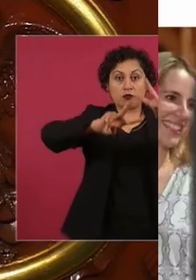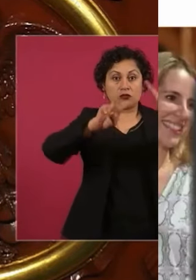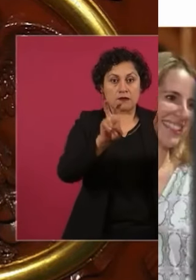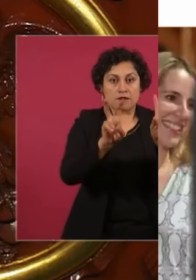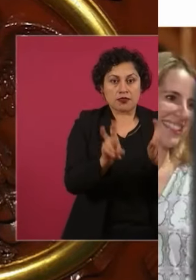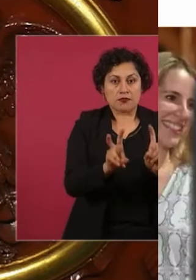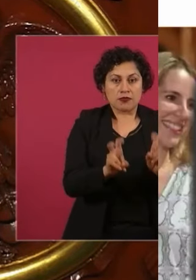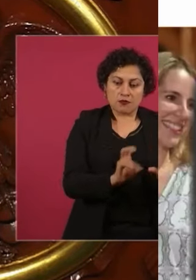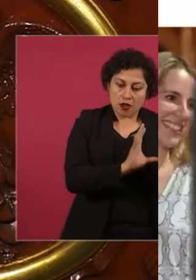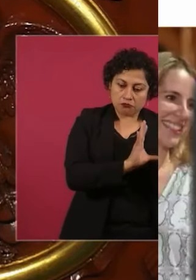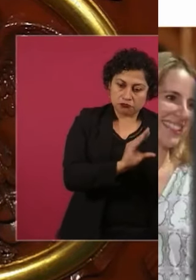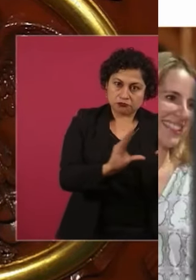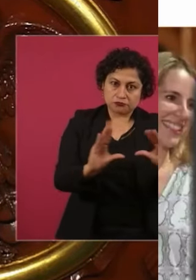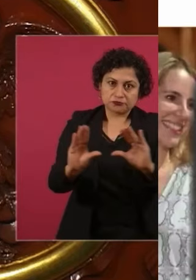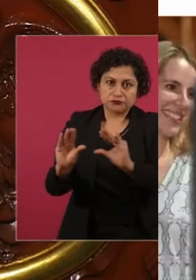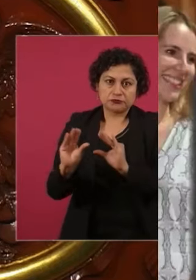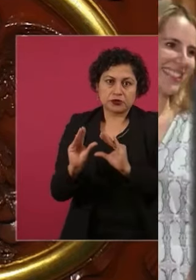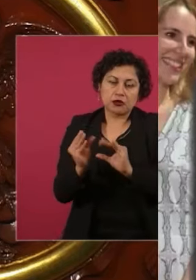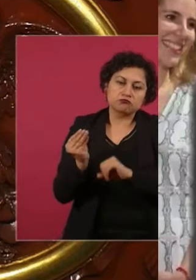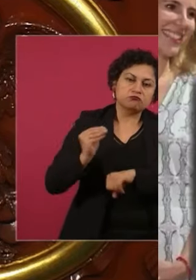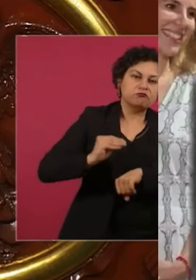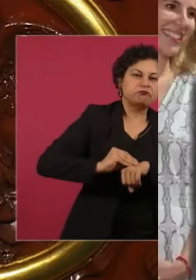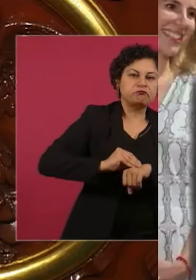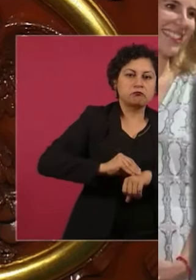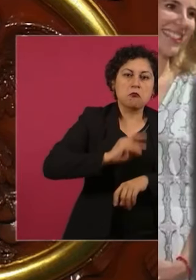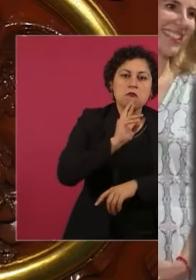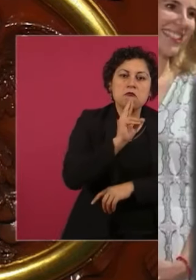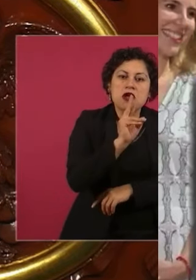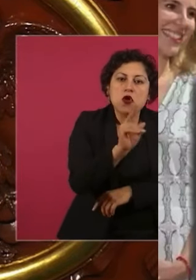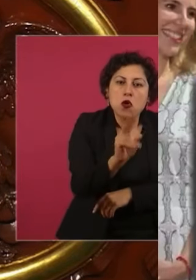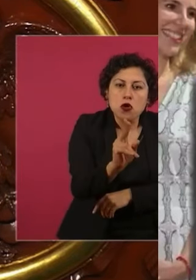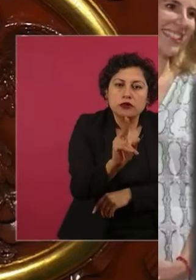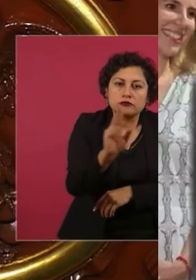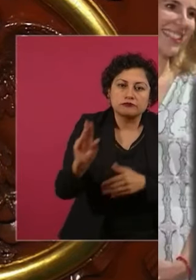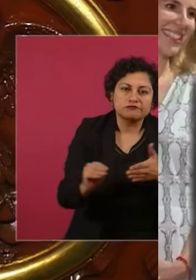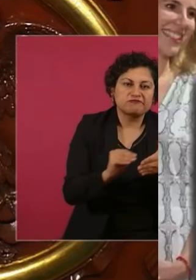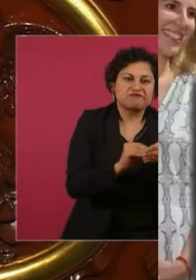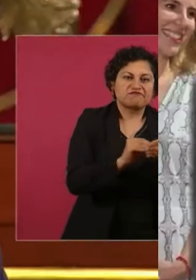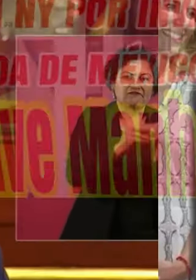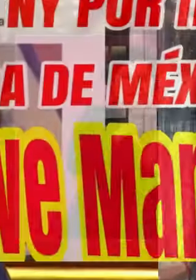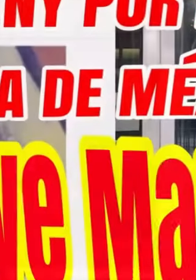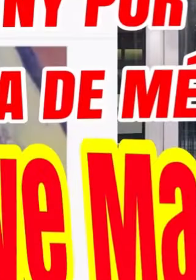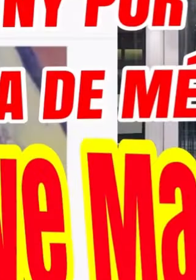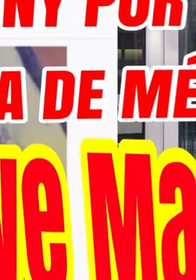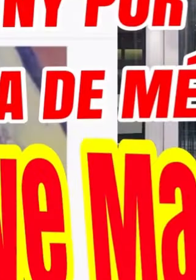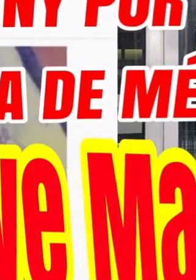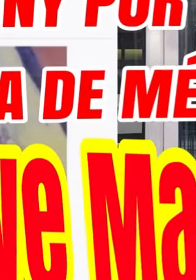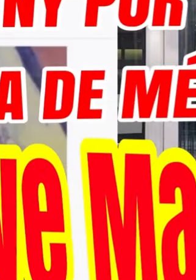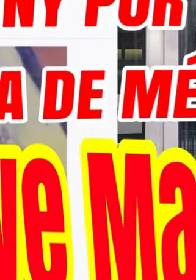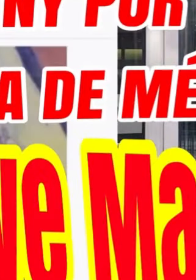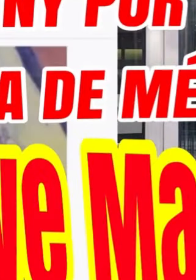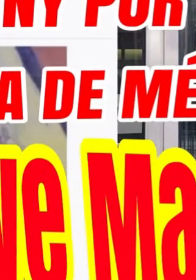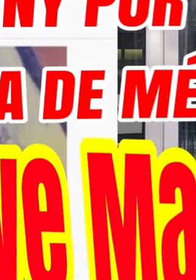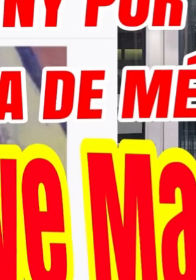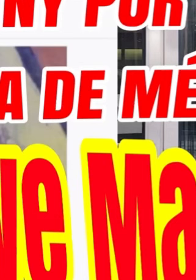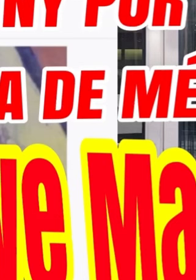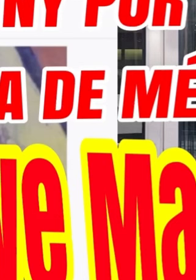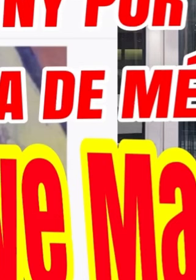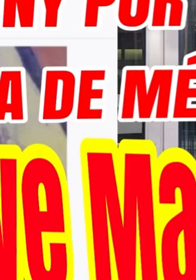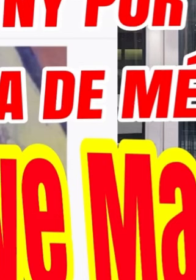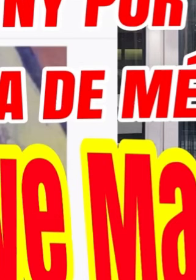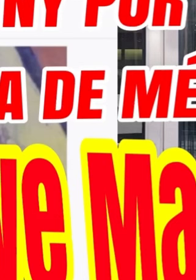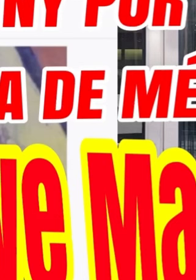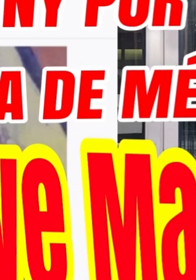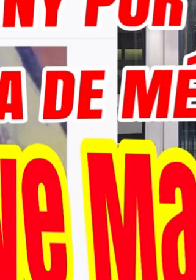dejamos con esta información. Se me cuiden y hasta la próxima. No olviden de compartir la información y recuerden que mañana también hay una protesta